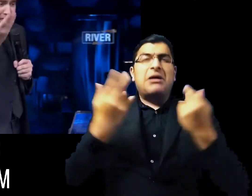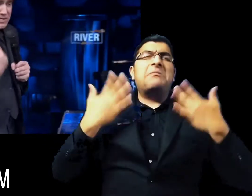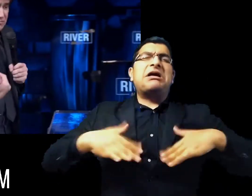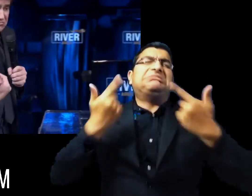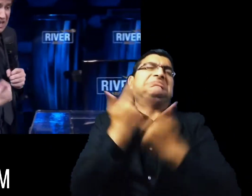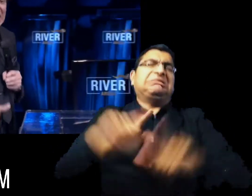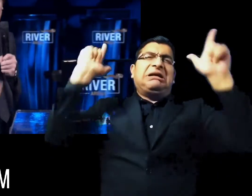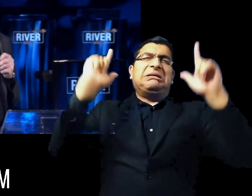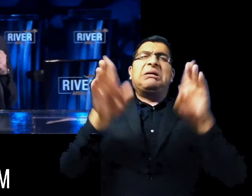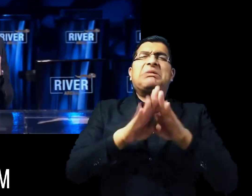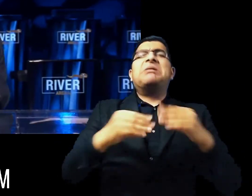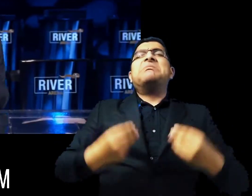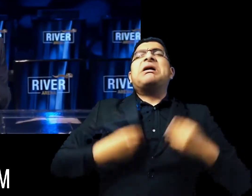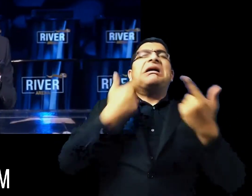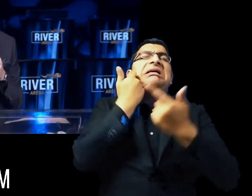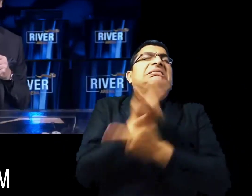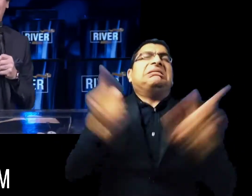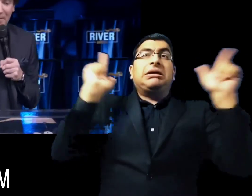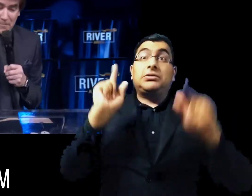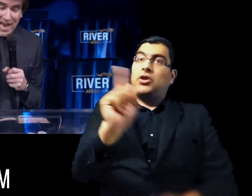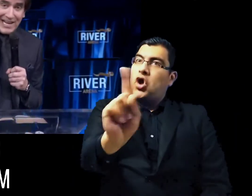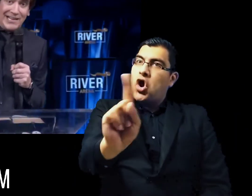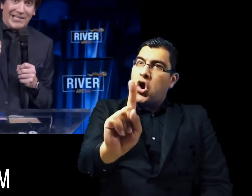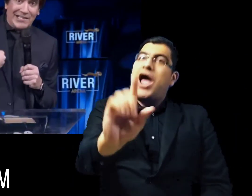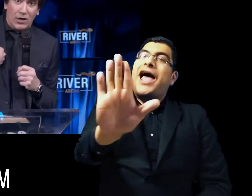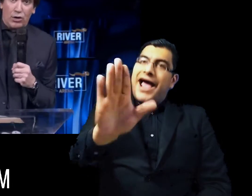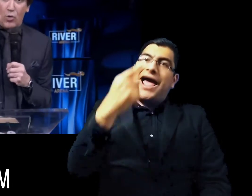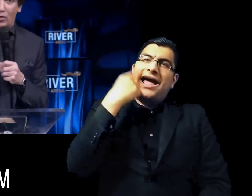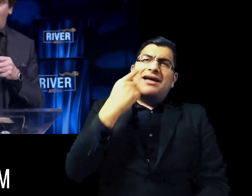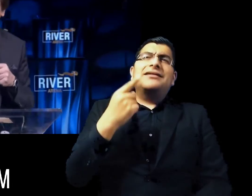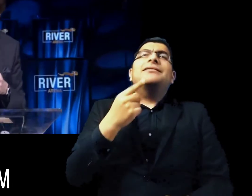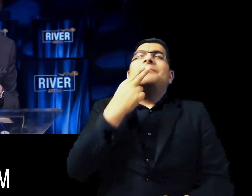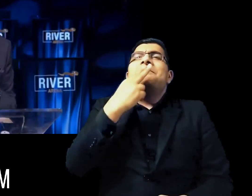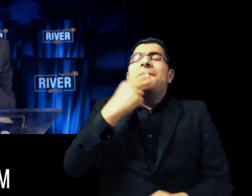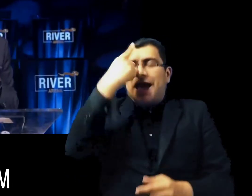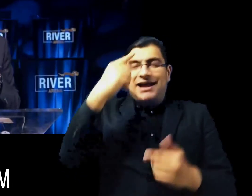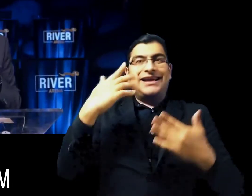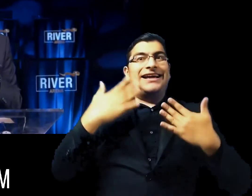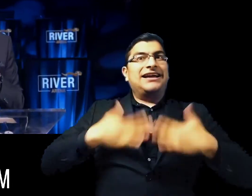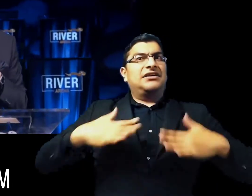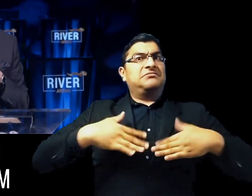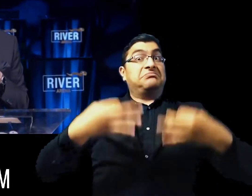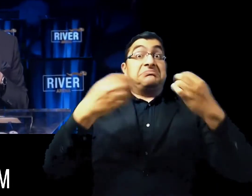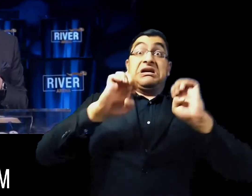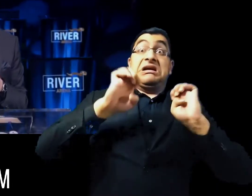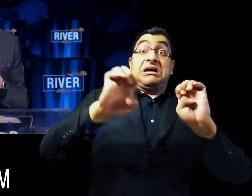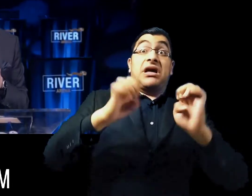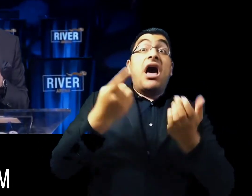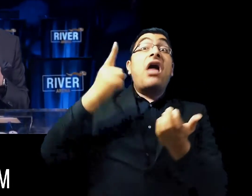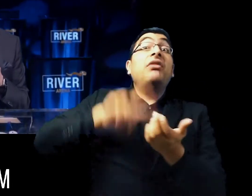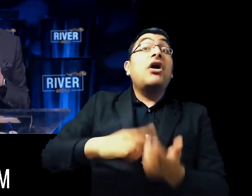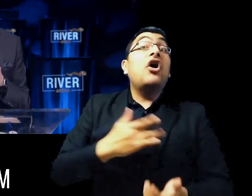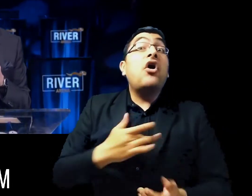te digo es, ¿de qué sirve cambiar el exterior cuando adentro estamos pútridos?